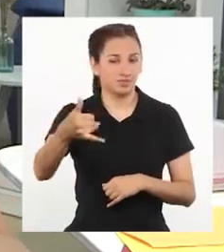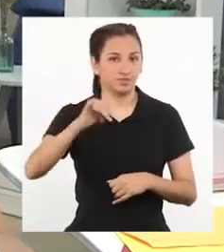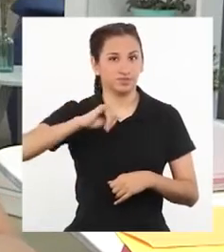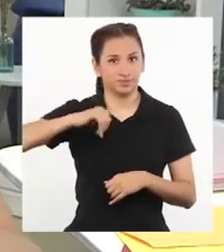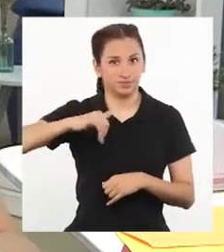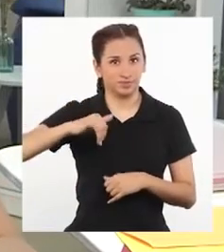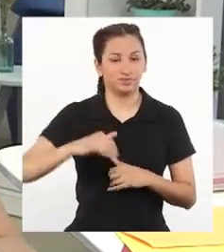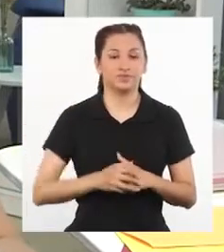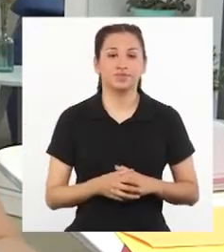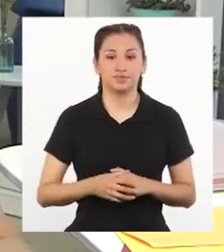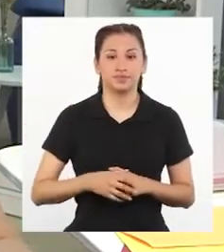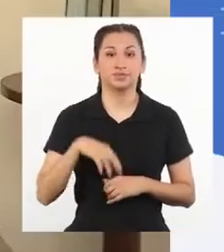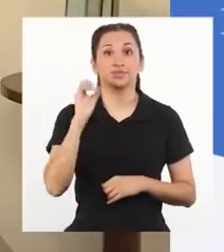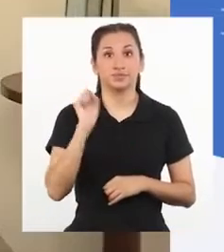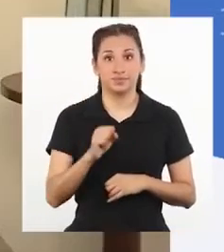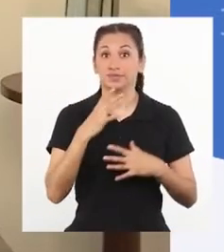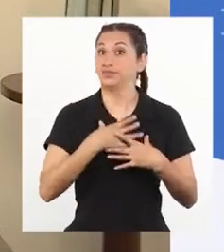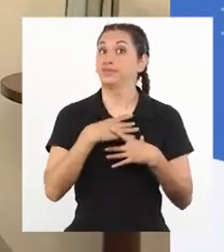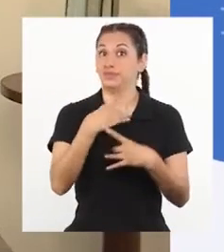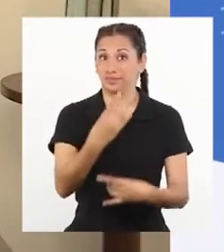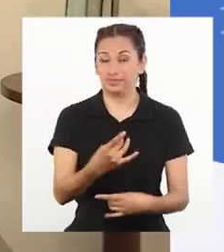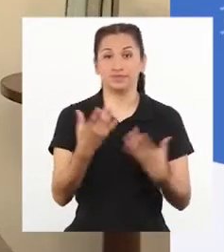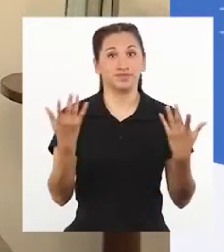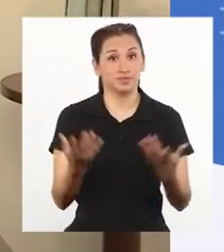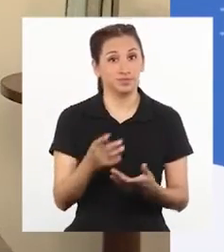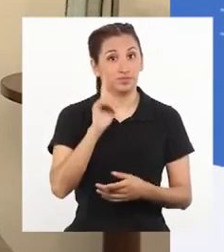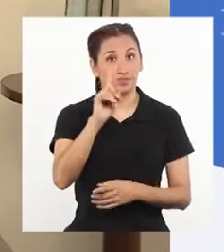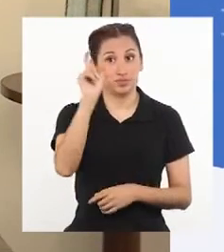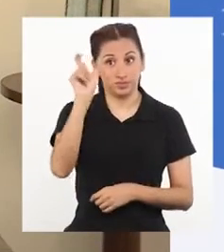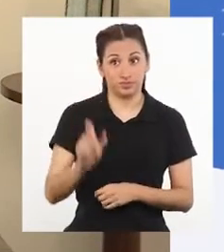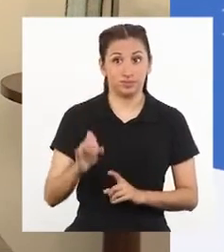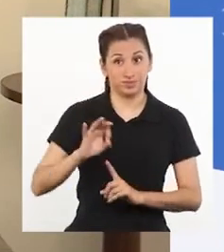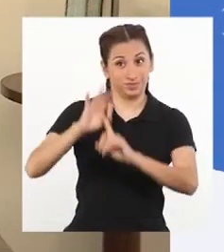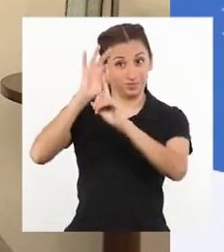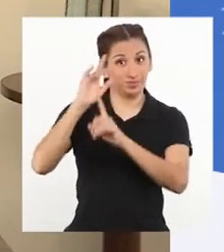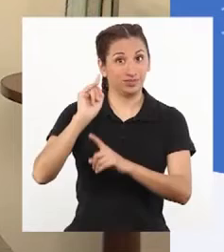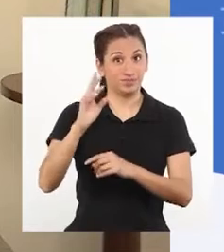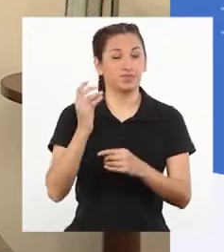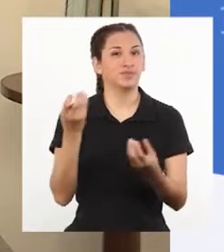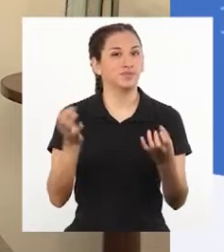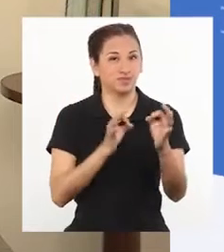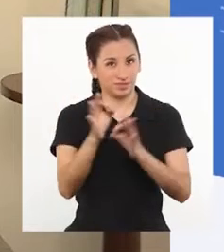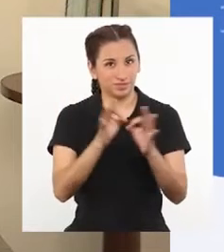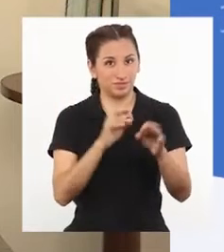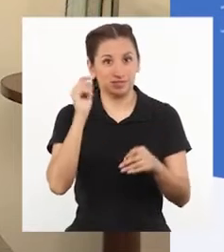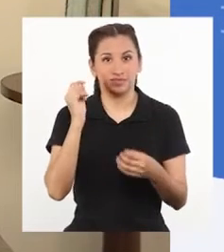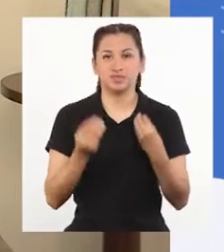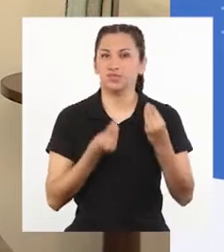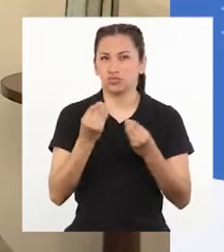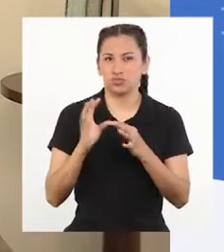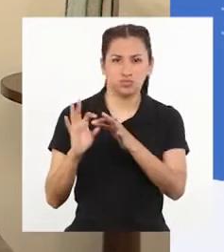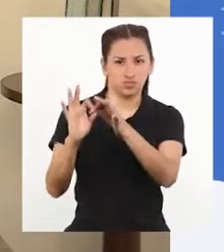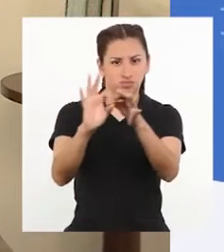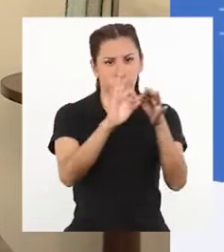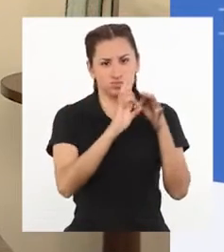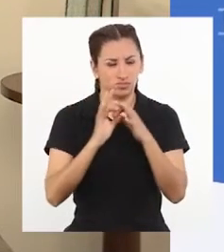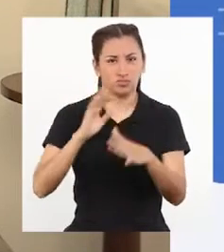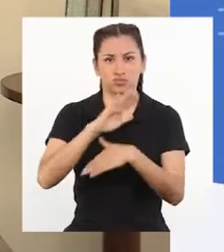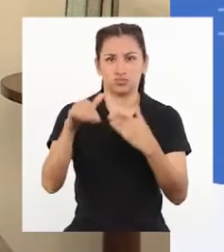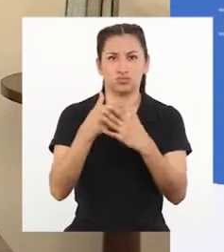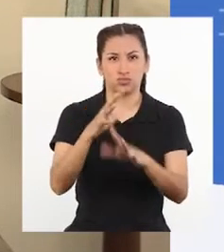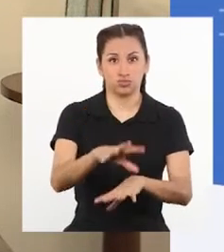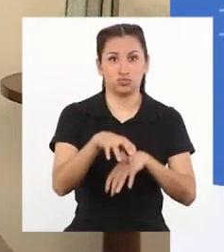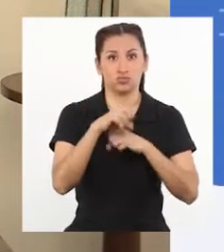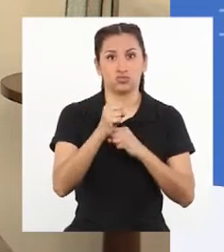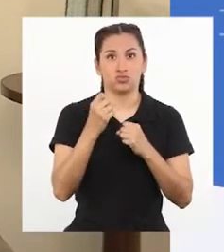¿intentamos llamar? Sí, es interesante que una especialista nos explique de qué manera se relacionan